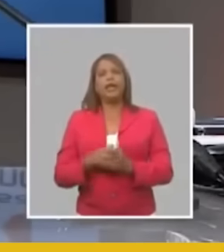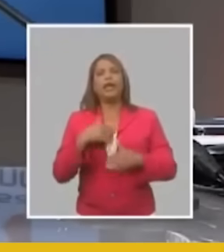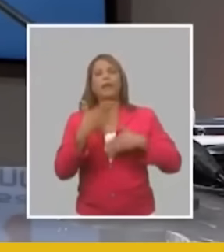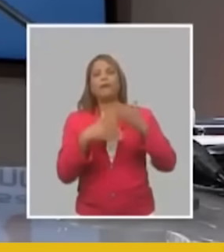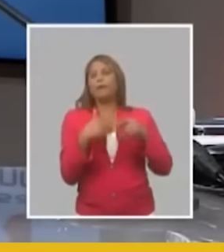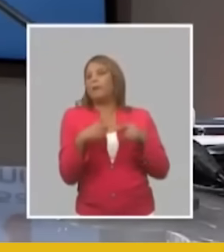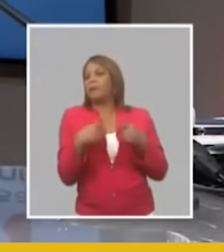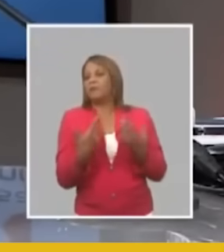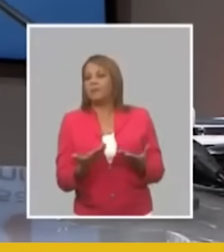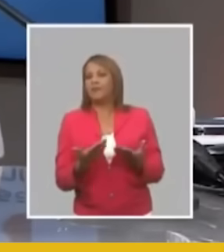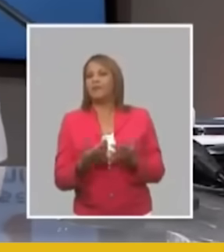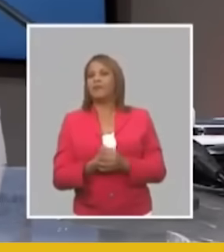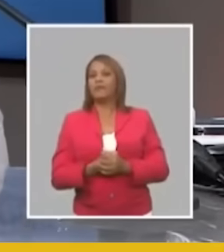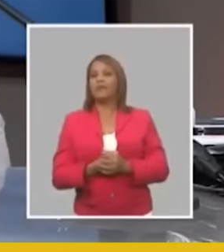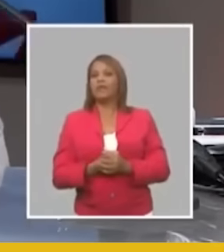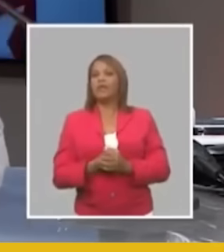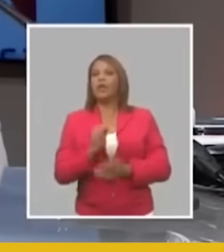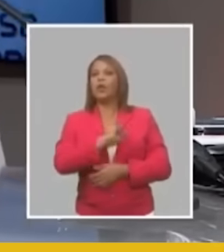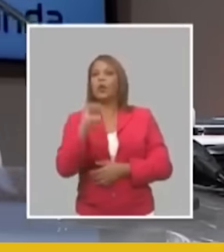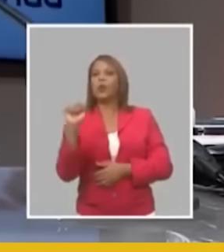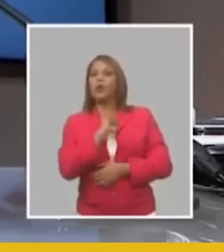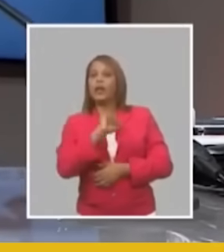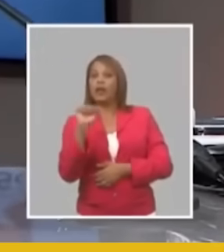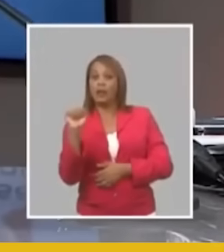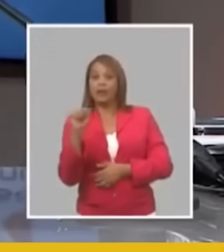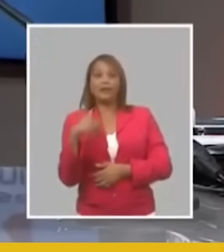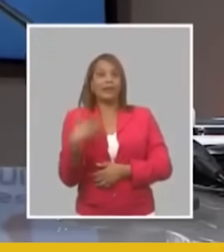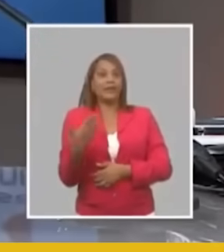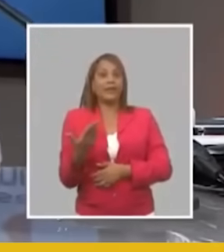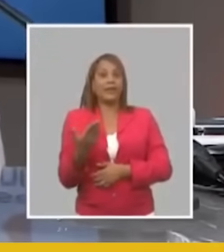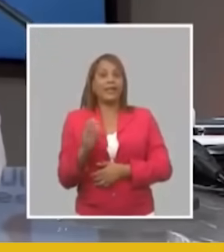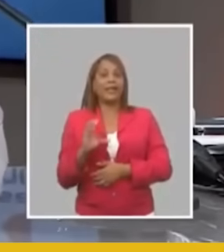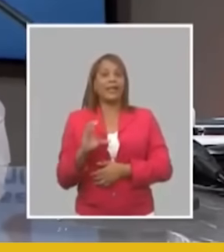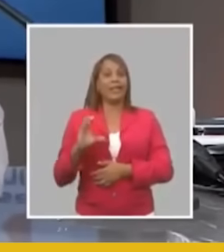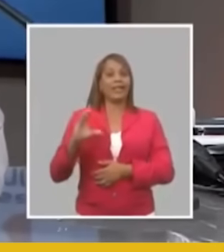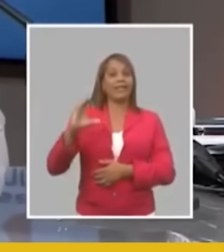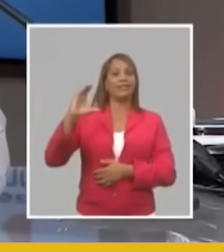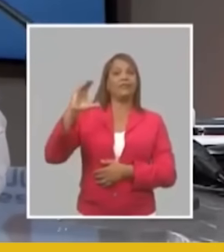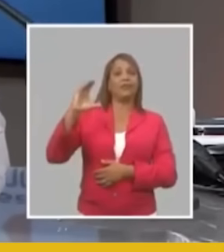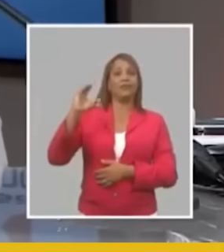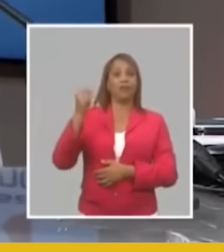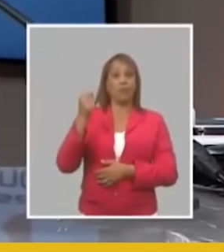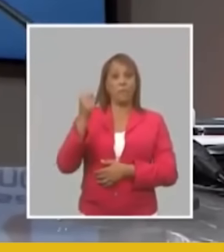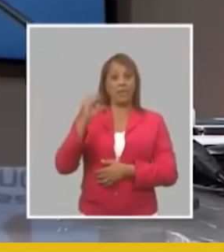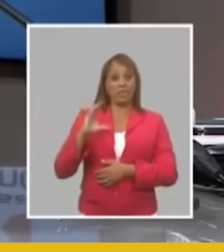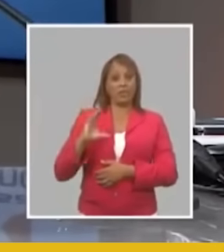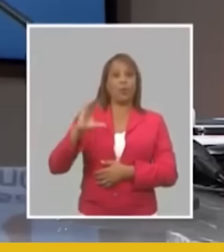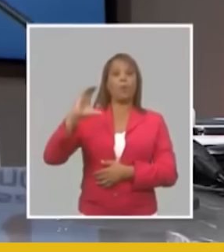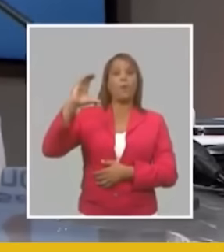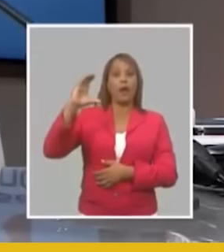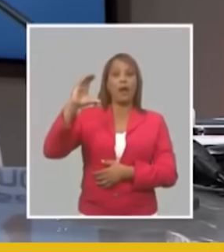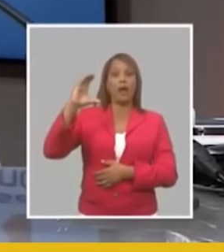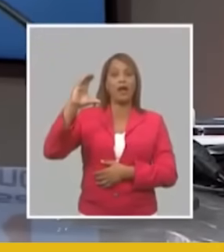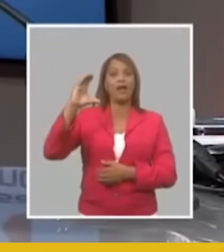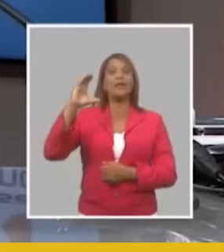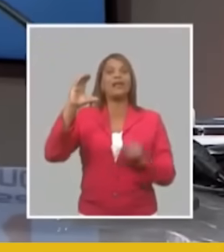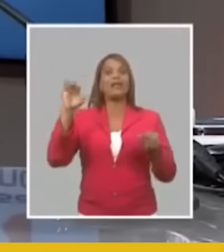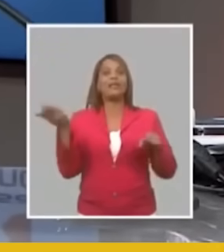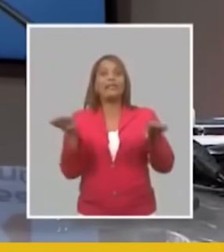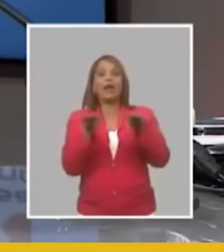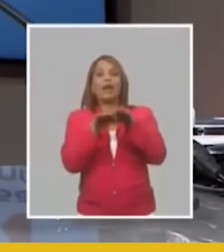problema está es lograr que el crecimiento de los precios